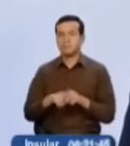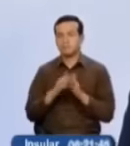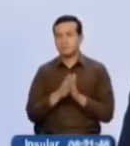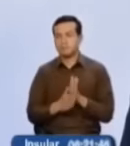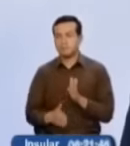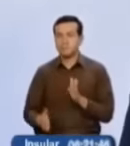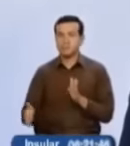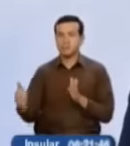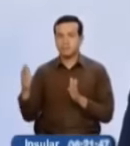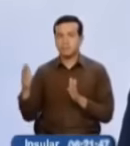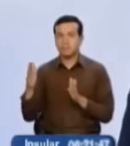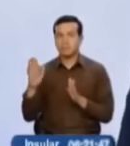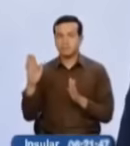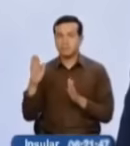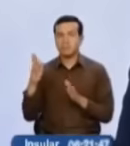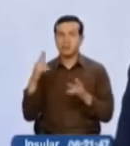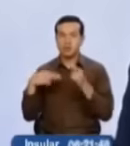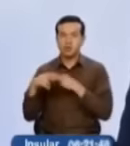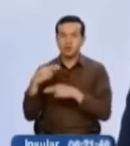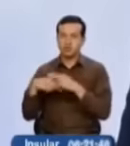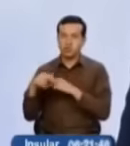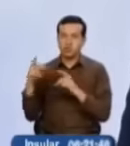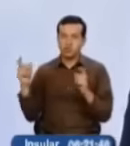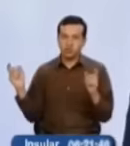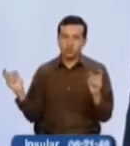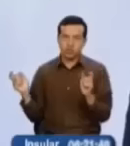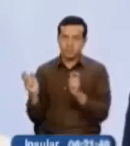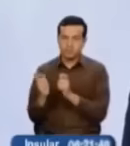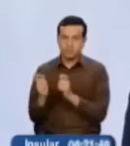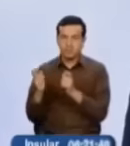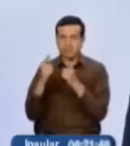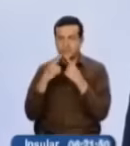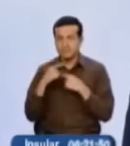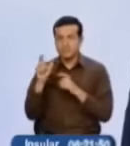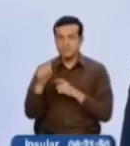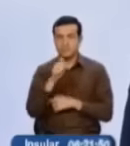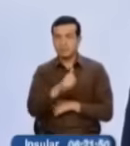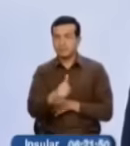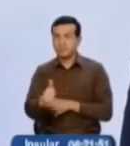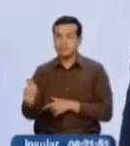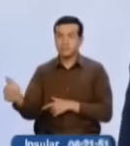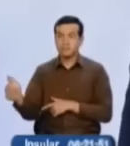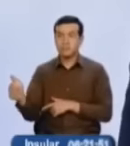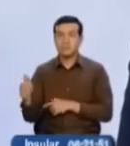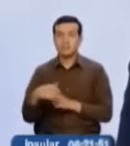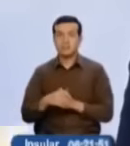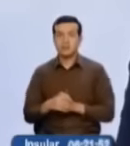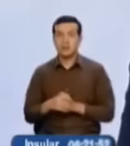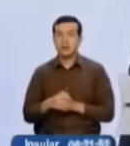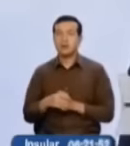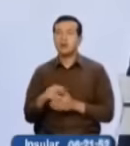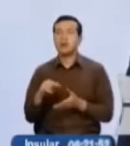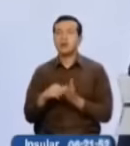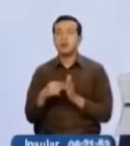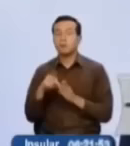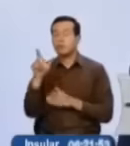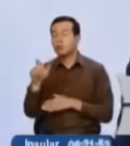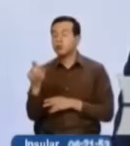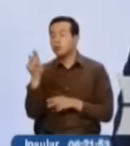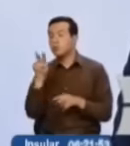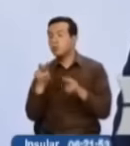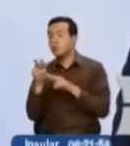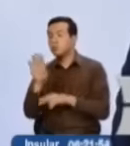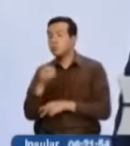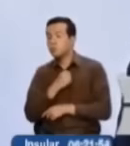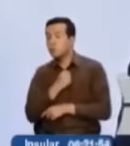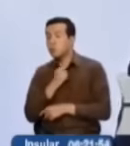conocía en un inicio como microfinanzas, un poco se dice que las personas no valen o no se las debe valorar por lo que